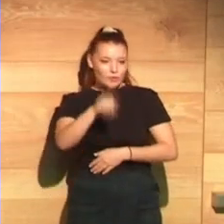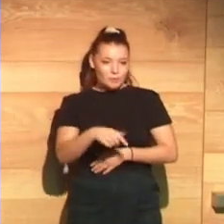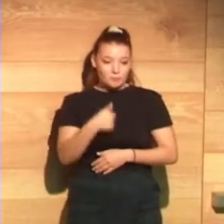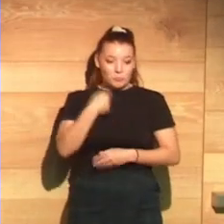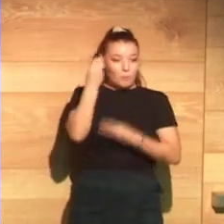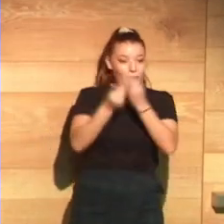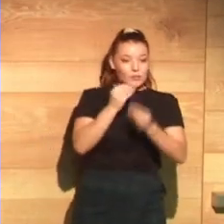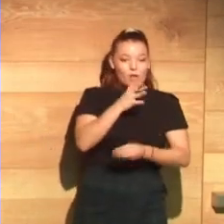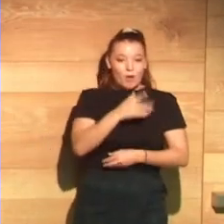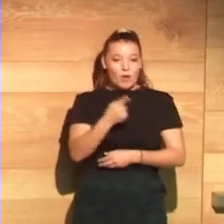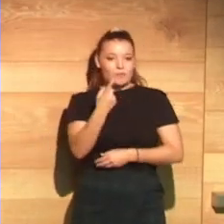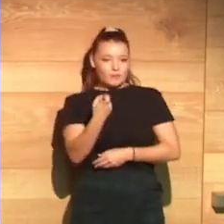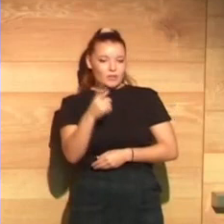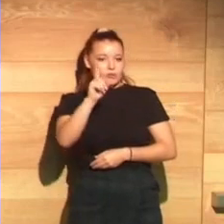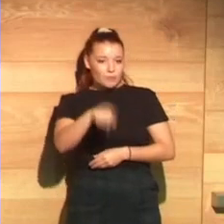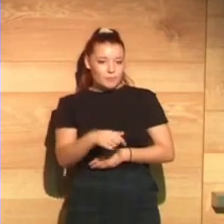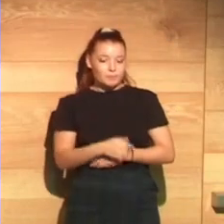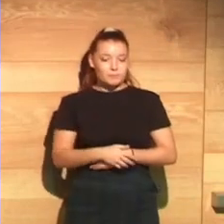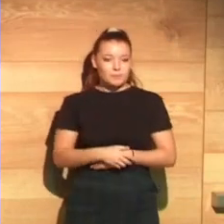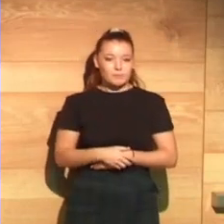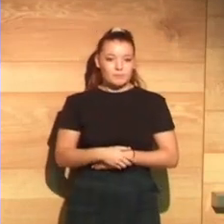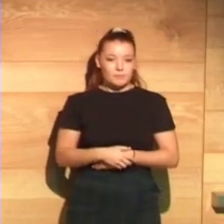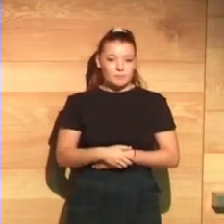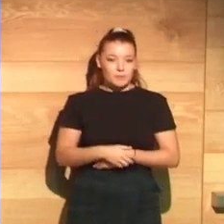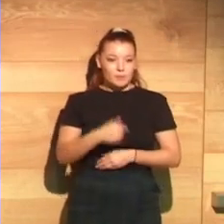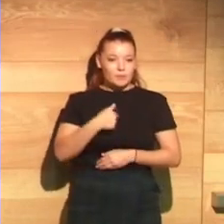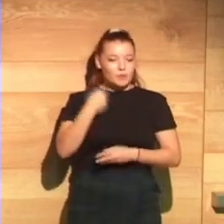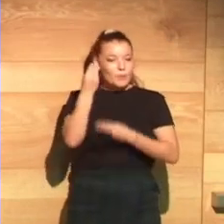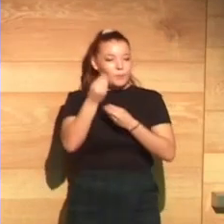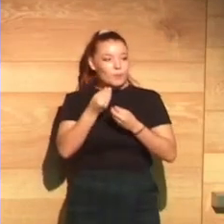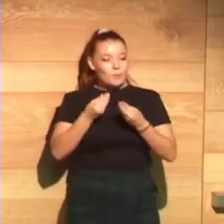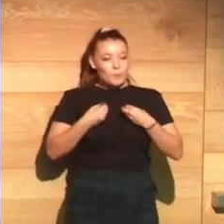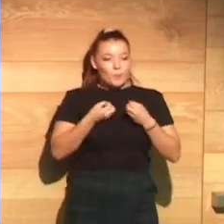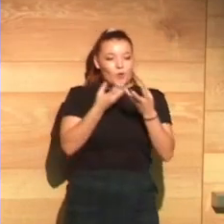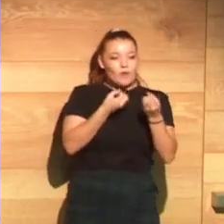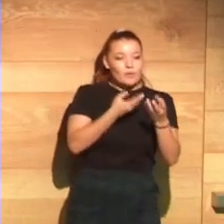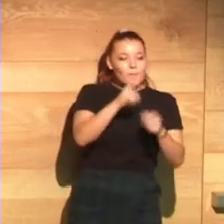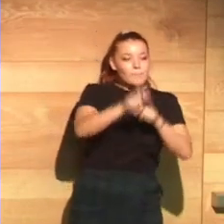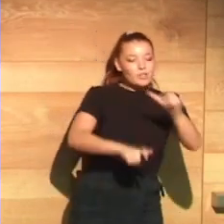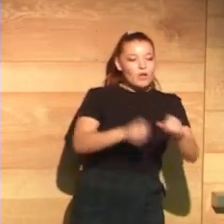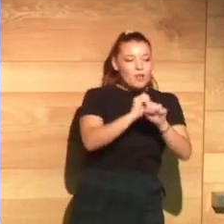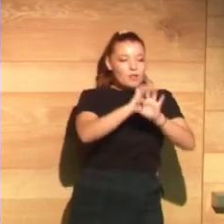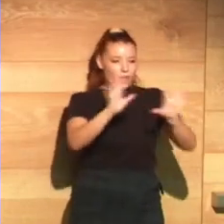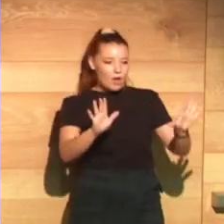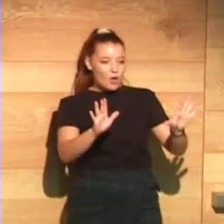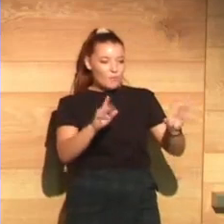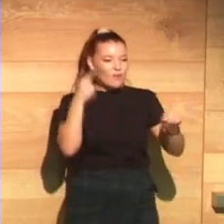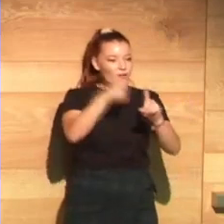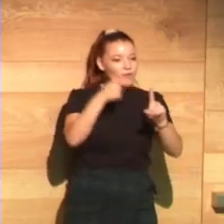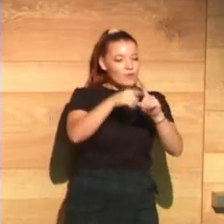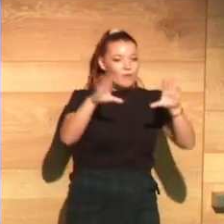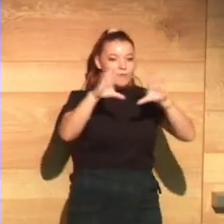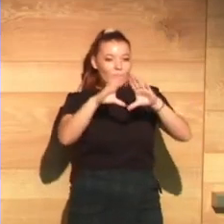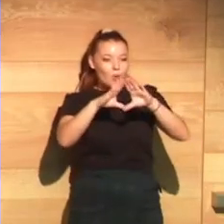O sea, creo que ahora mismo es necesario hacer biografías no solo de aquellas mujeres que tenemos muy claro como